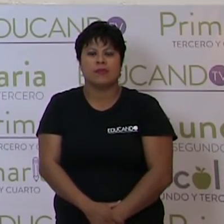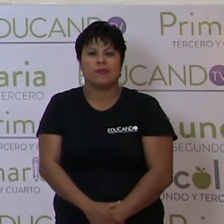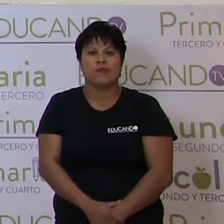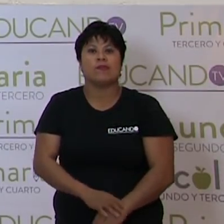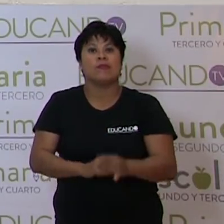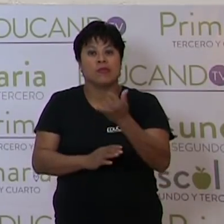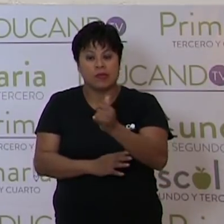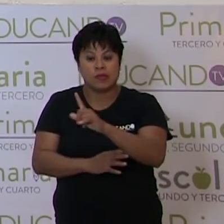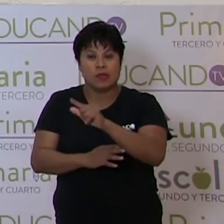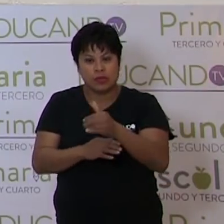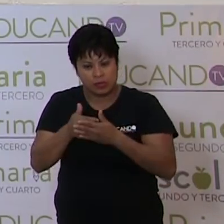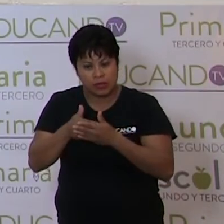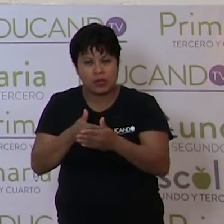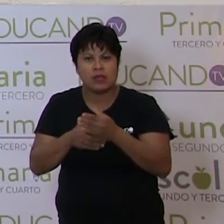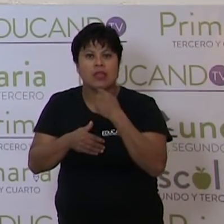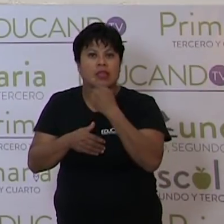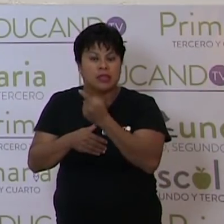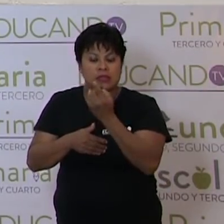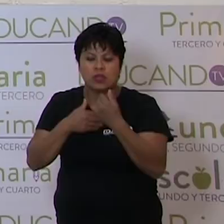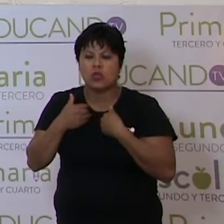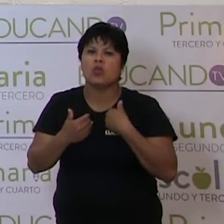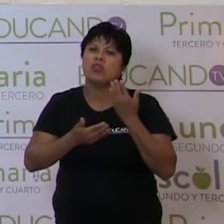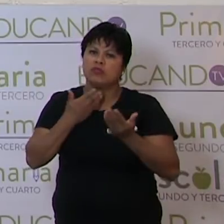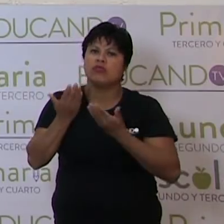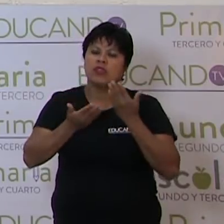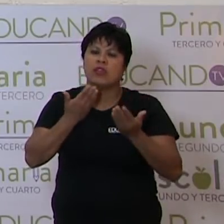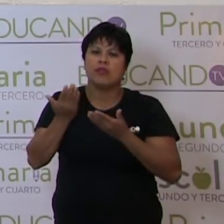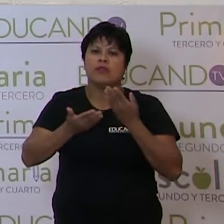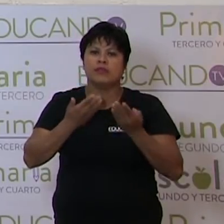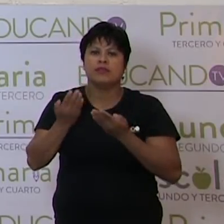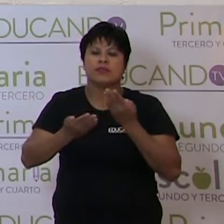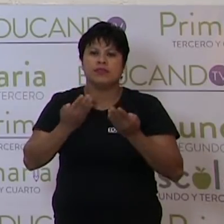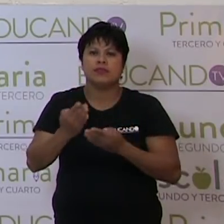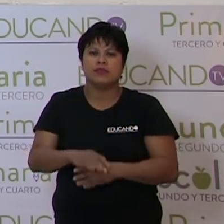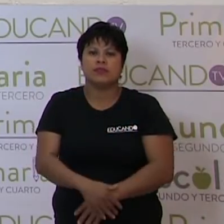Y luego adelante, he estudiado